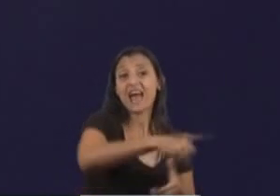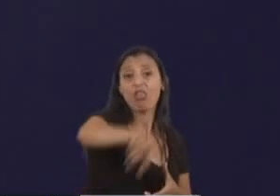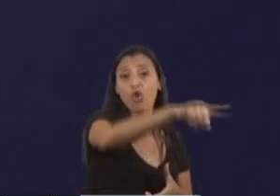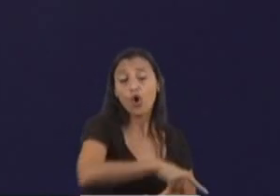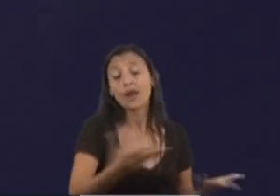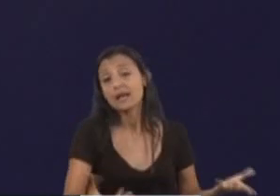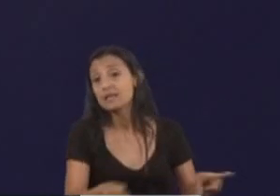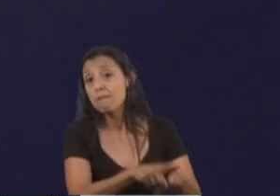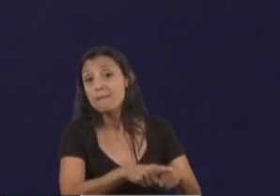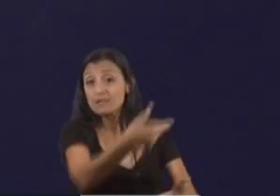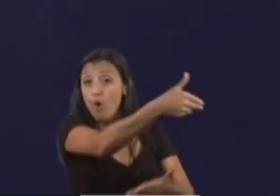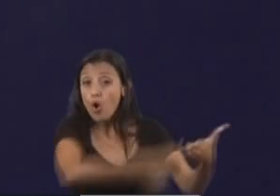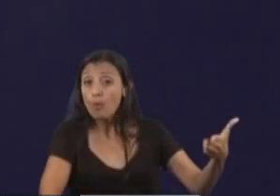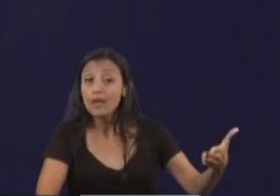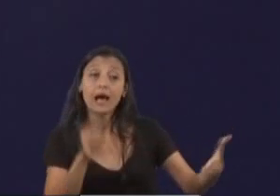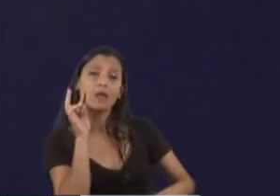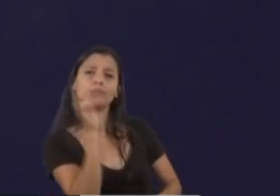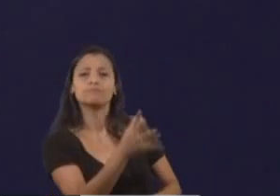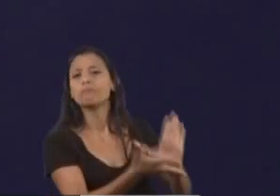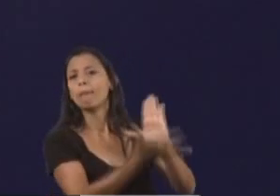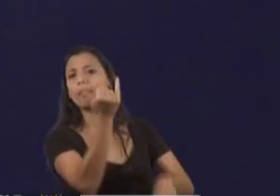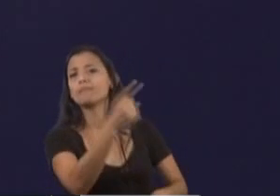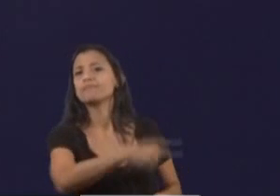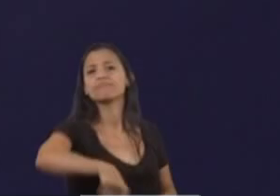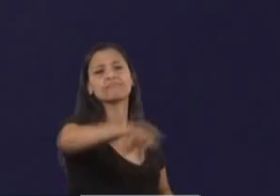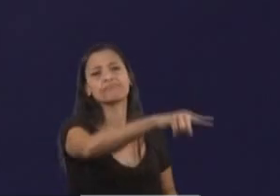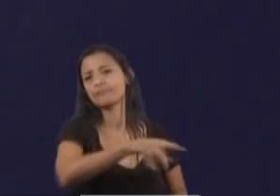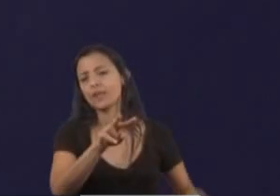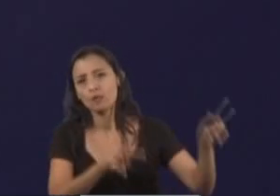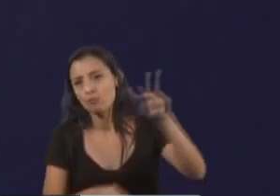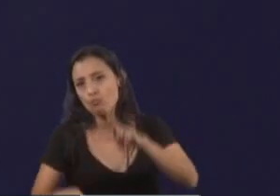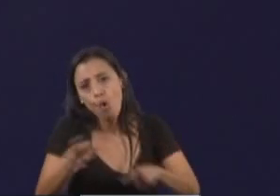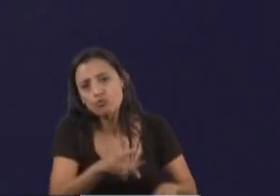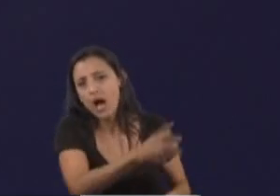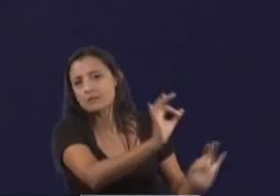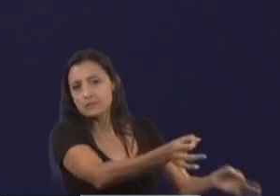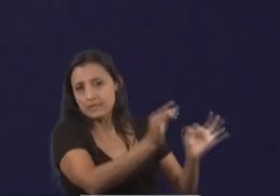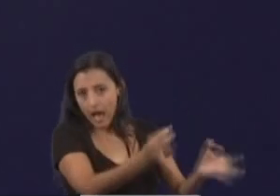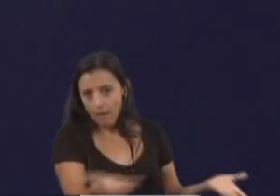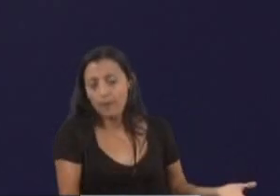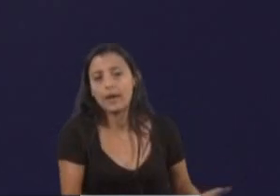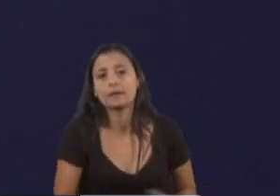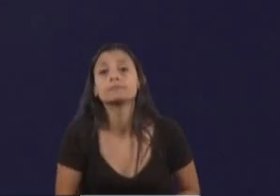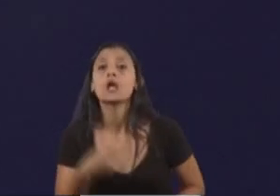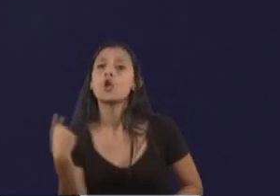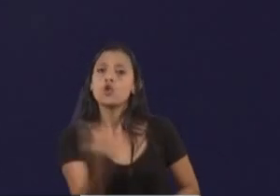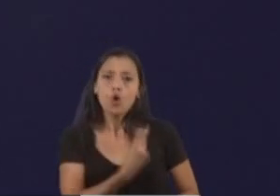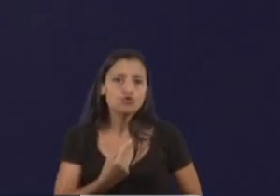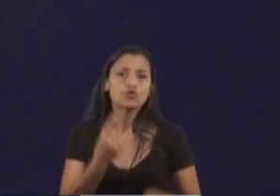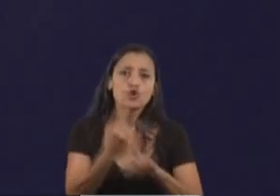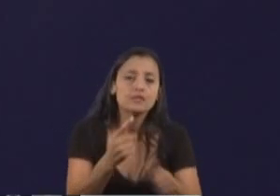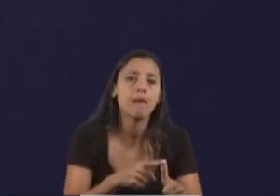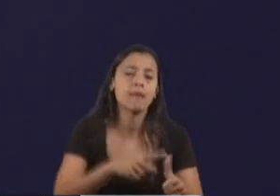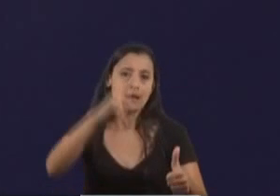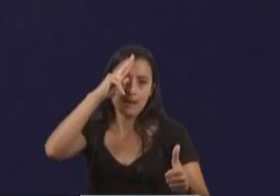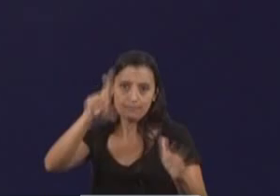fin último de los comunicados. Entendemos que todo ha sido, y ellos lo saben, dentro de la ley, dentro de la